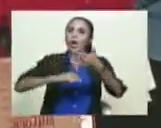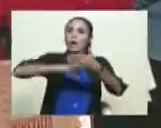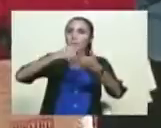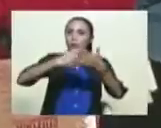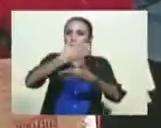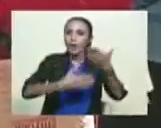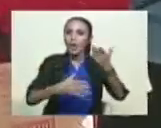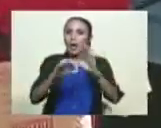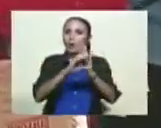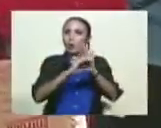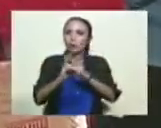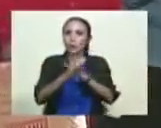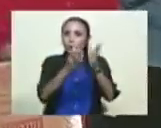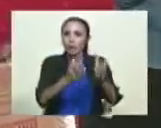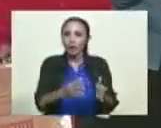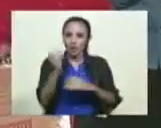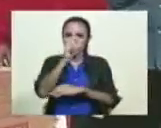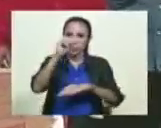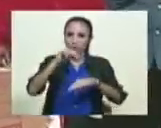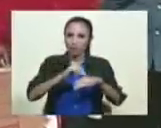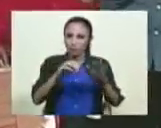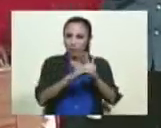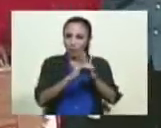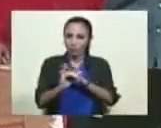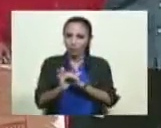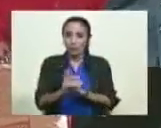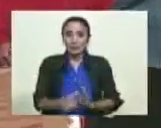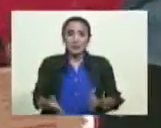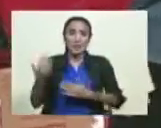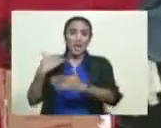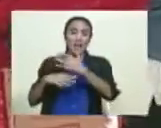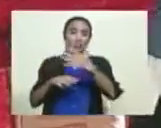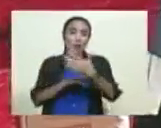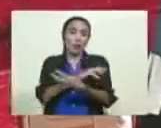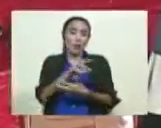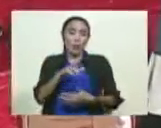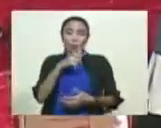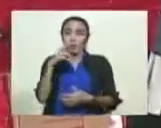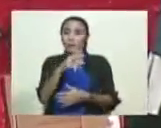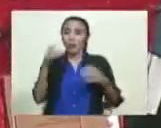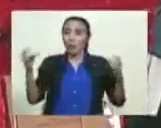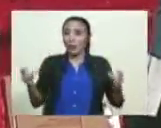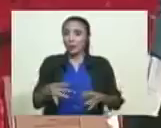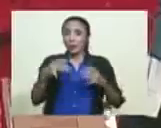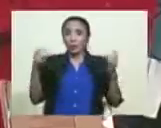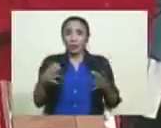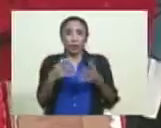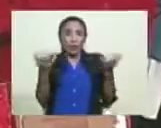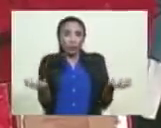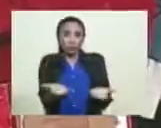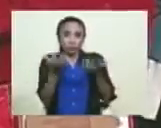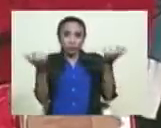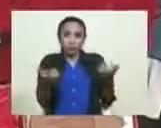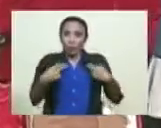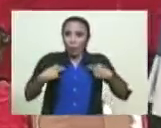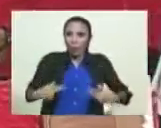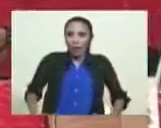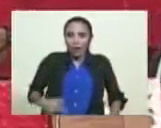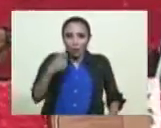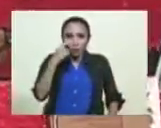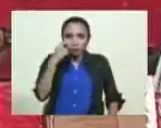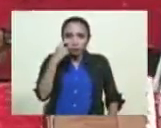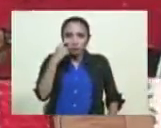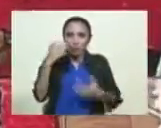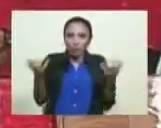Estábamos en medio de la guarimba, de la violencia, quemando seres humanos. Y yo les dije,